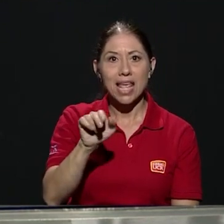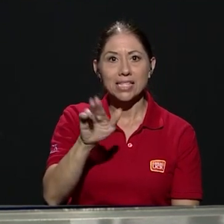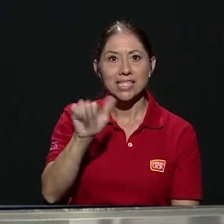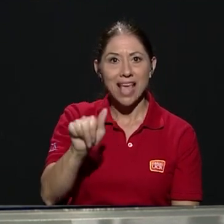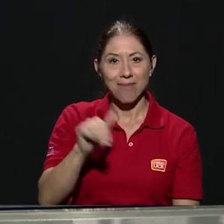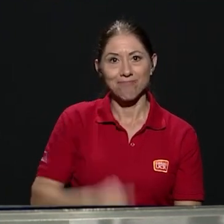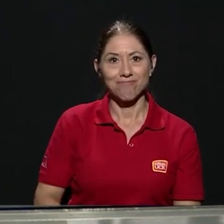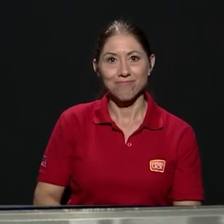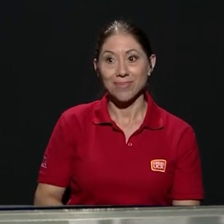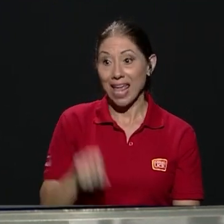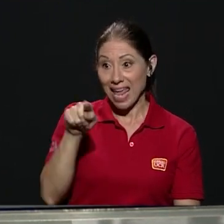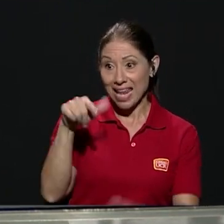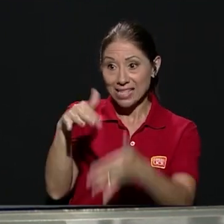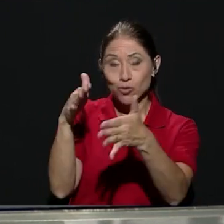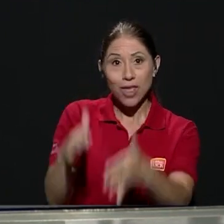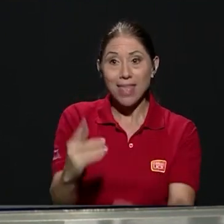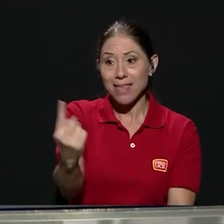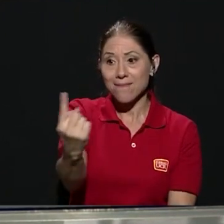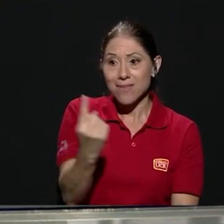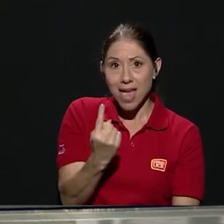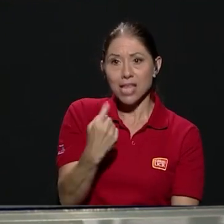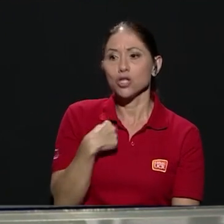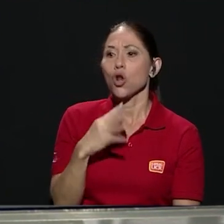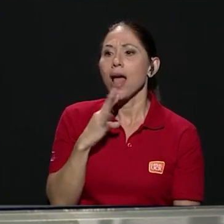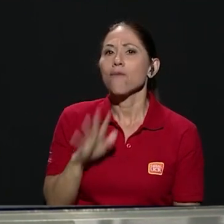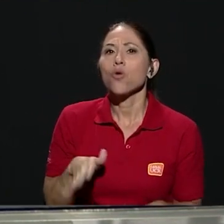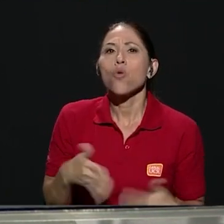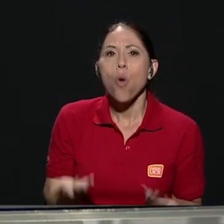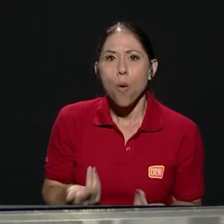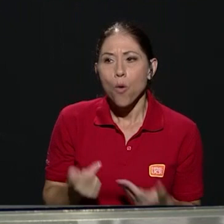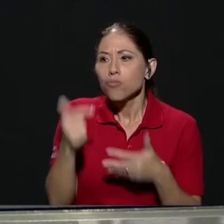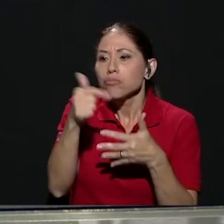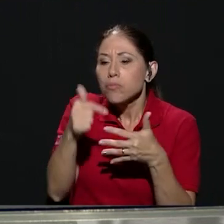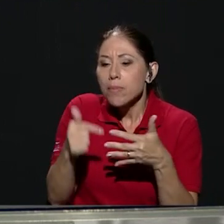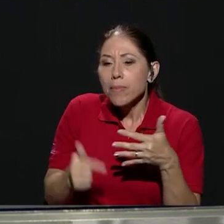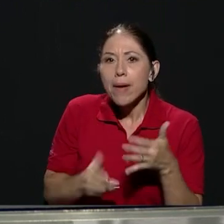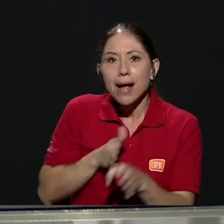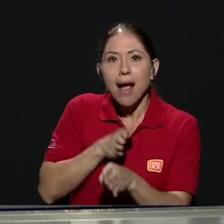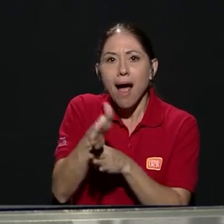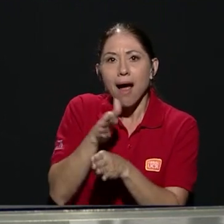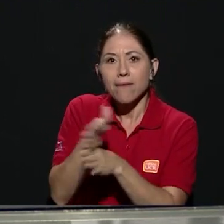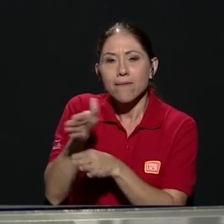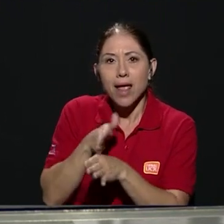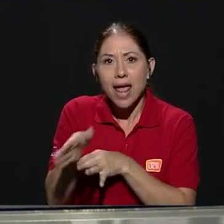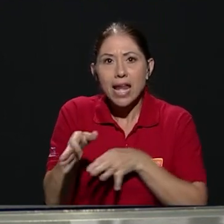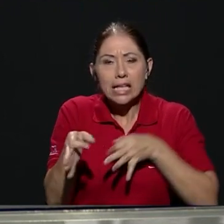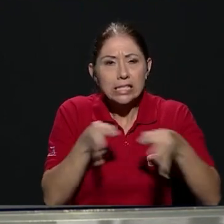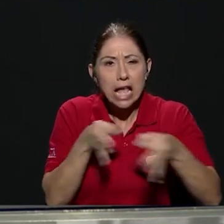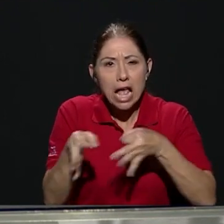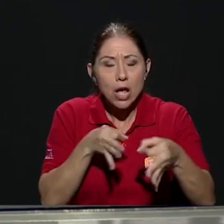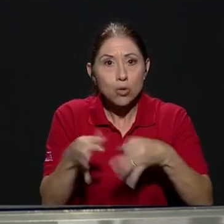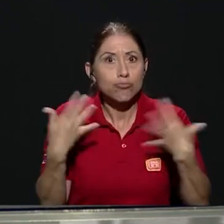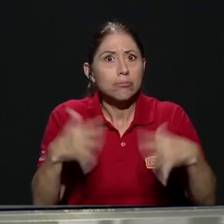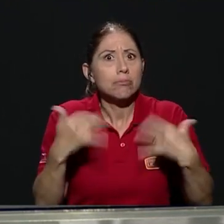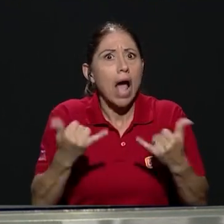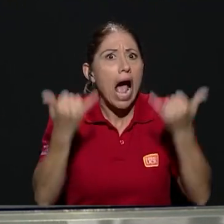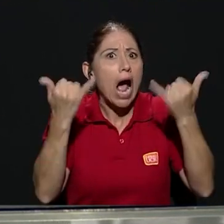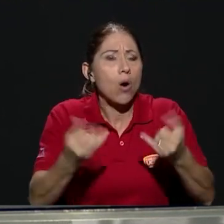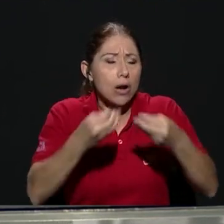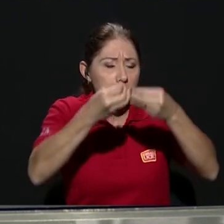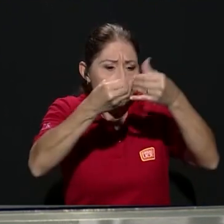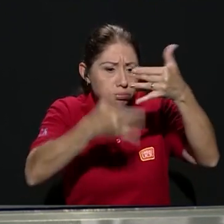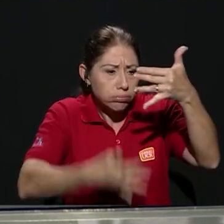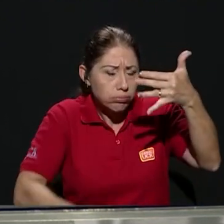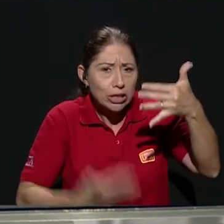se acerca, la forma como contás cuáles son las carreras que existen. Ahora hay una cantidad, es impresionante, yo no sé, son como